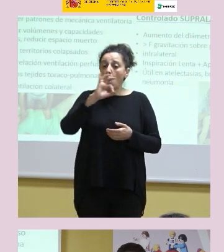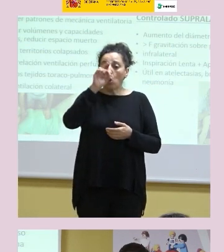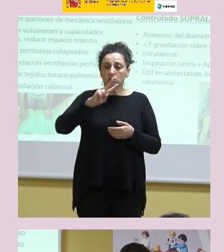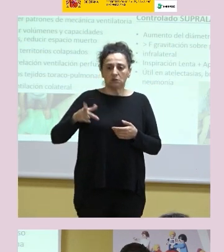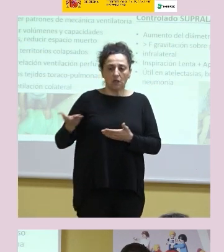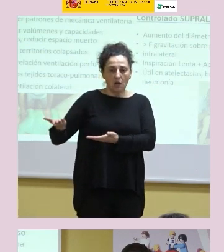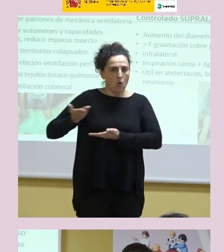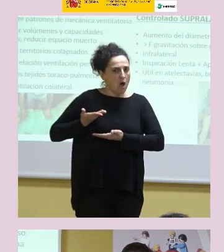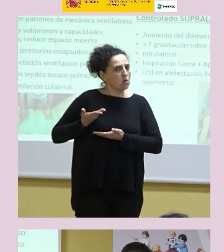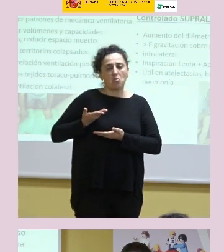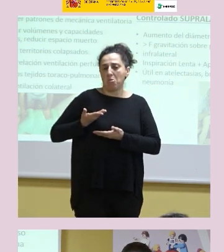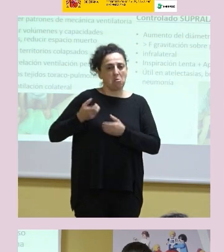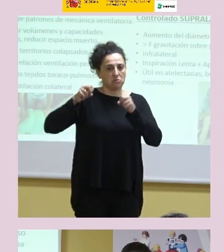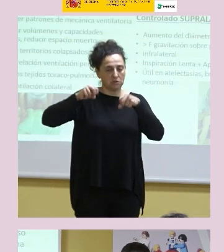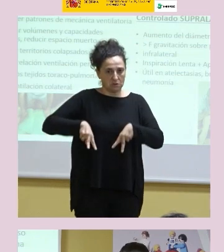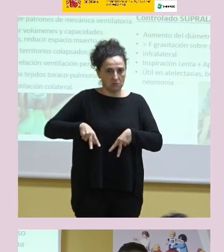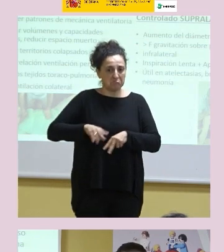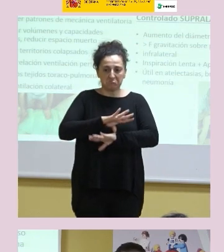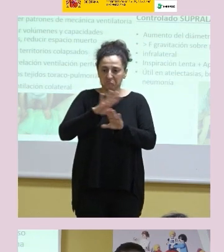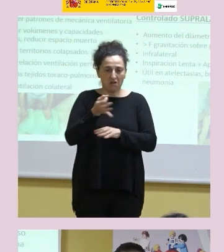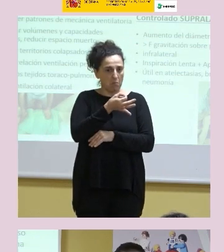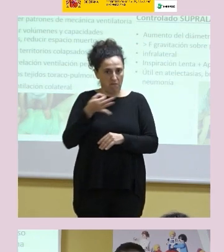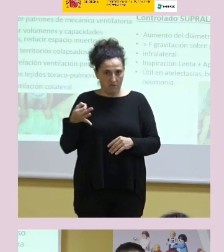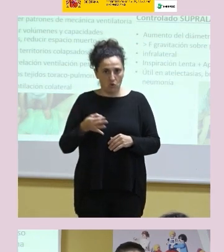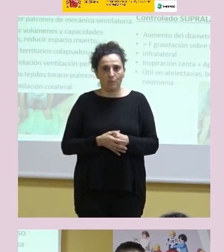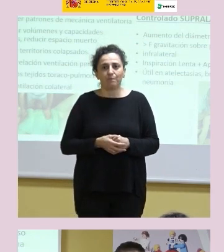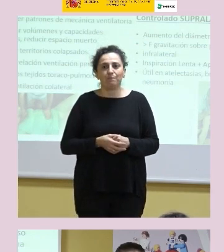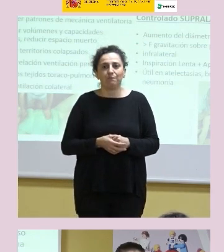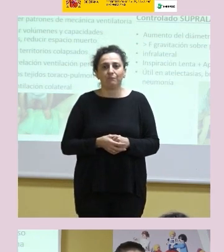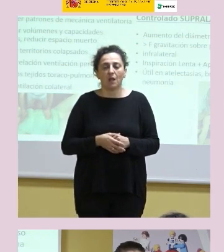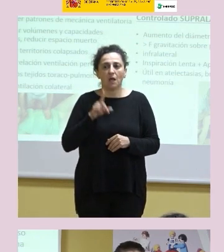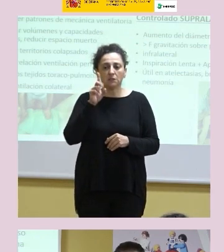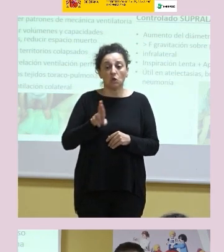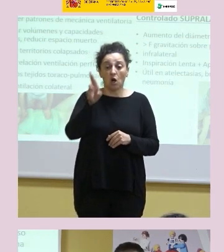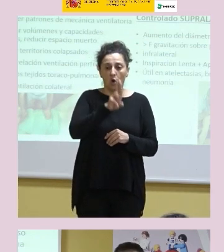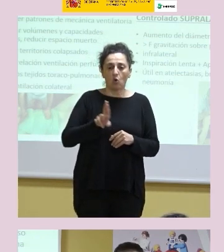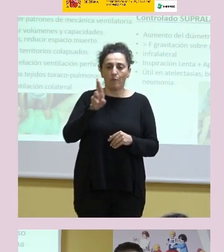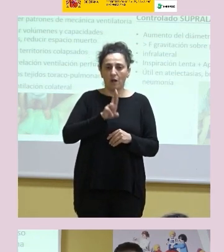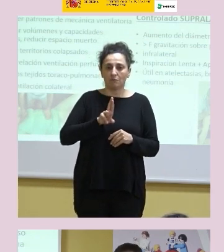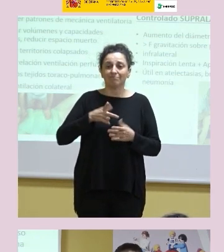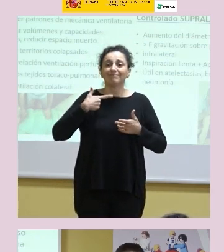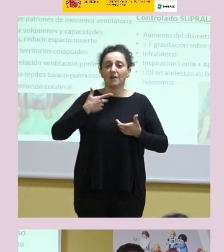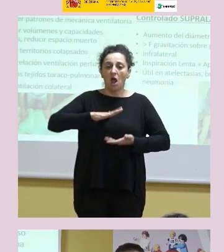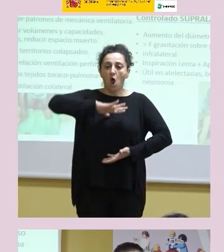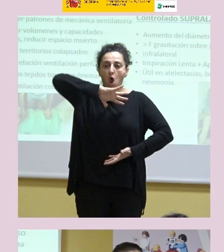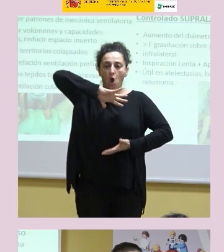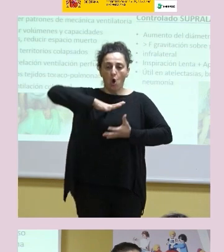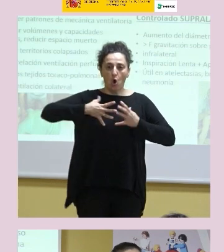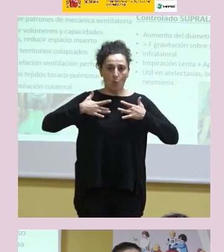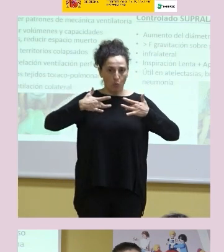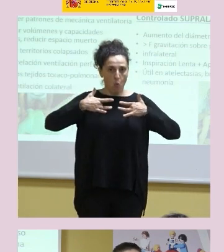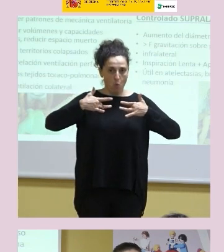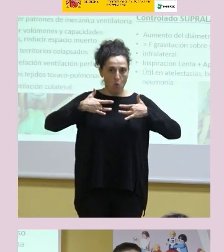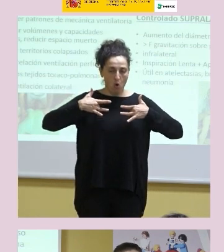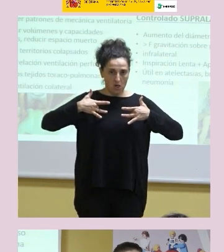el paciente no desaturaba, así que fenomenal. Esto me permitió recuperar la complianza pulmonar en parte de este paciente